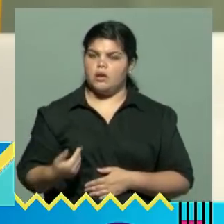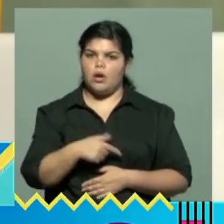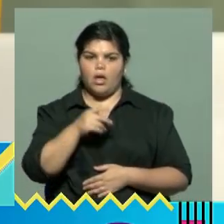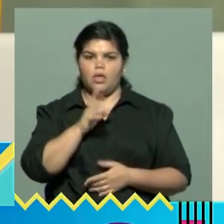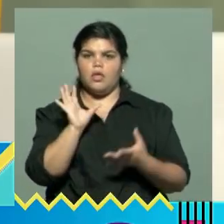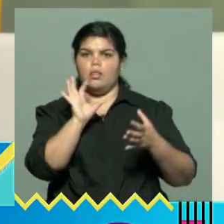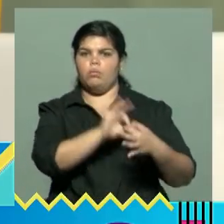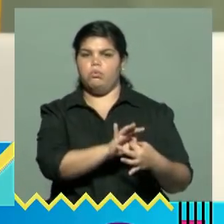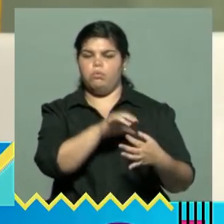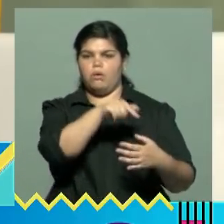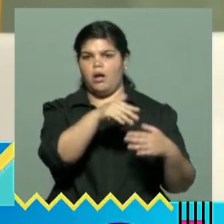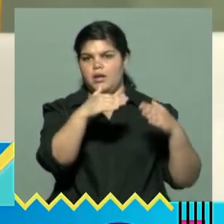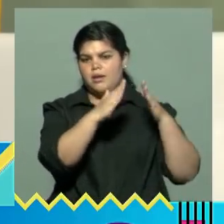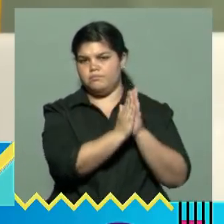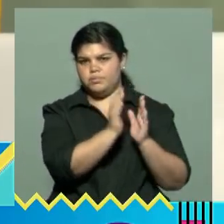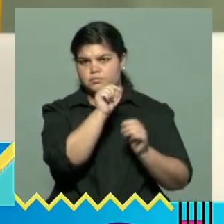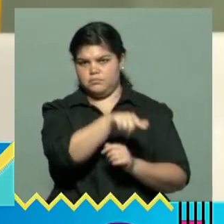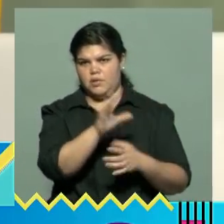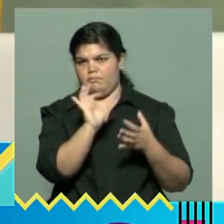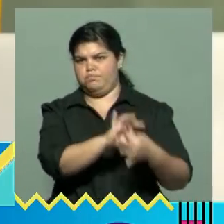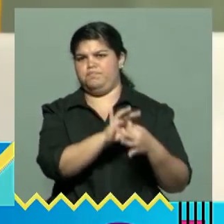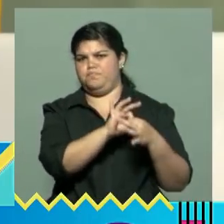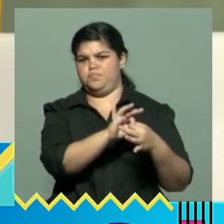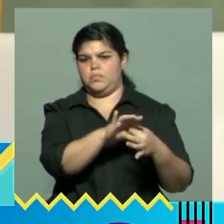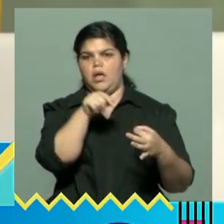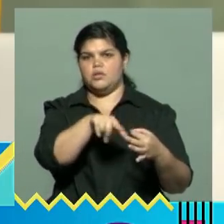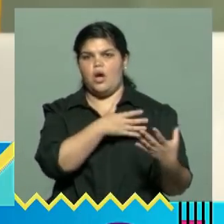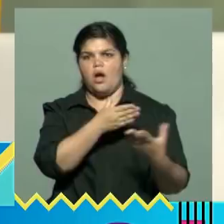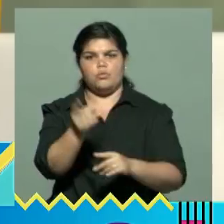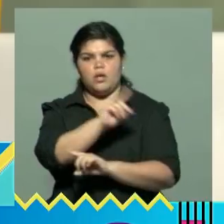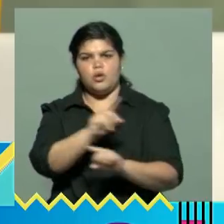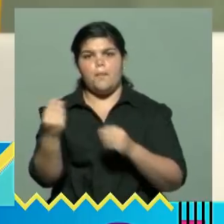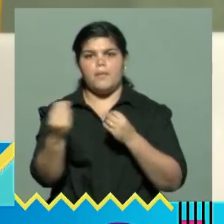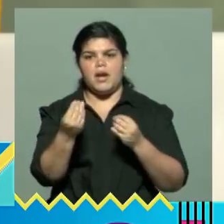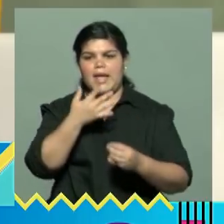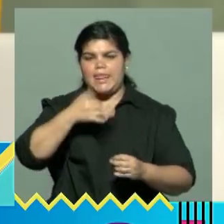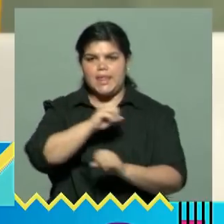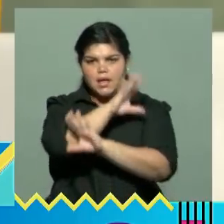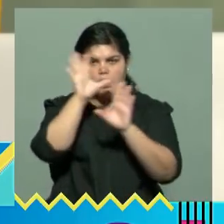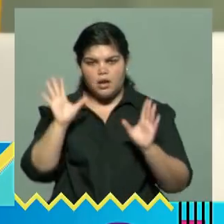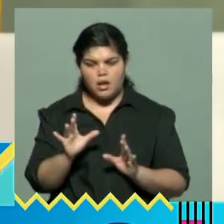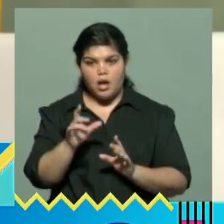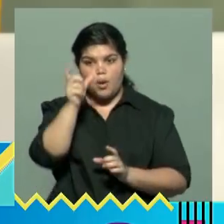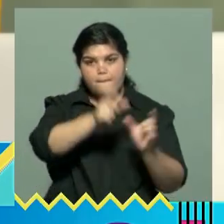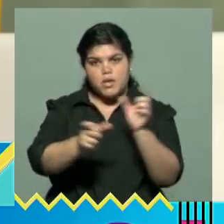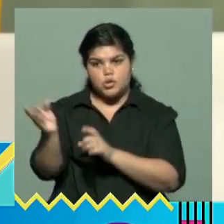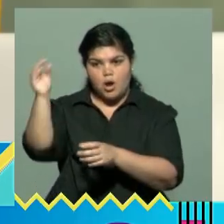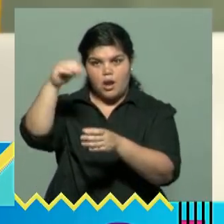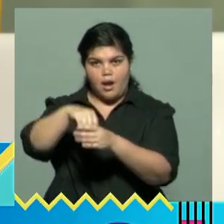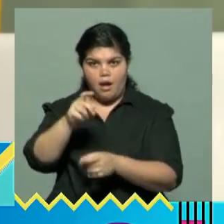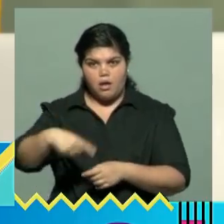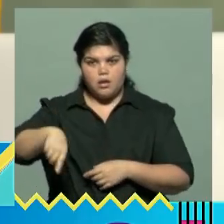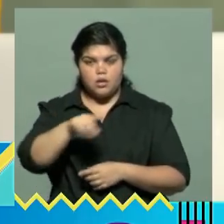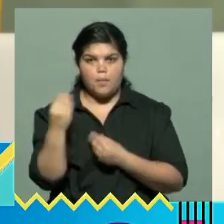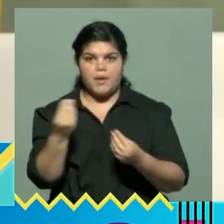digamos, relacionados, que no permiten justamente generar una conciencia en las personas para